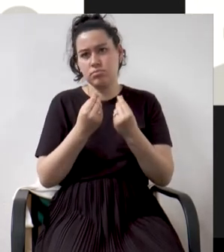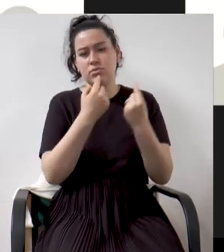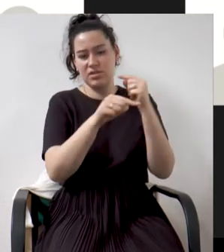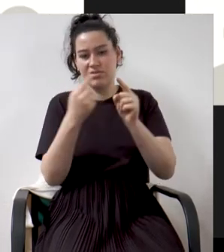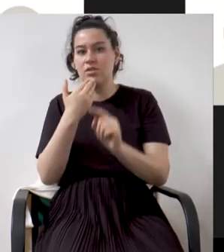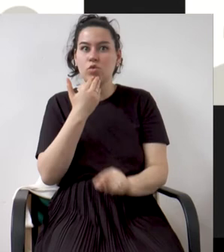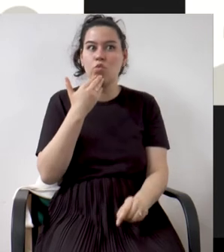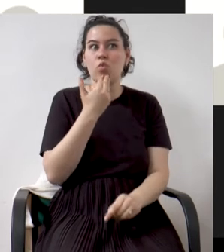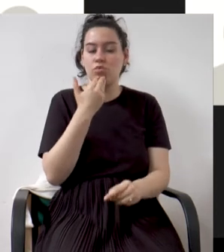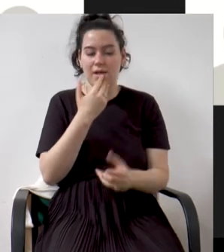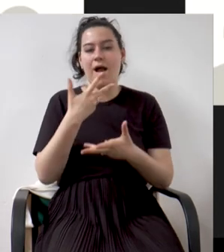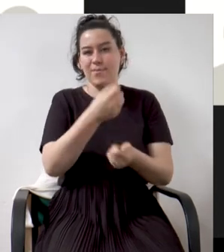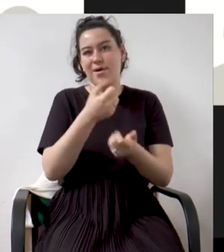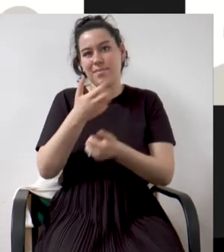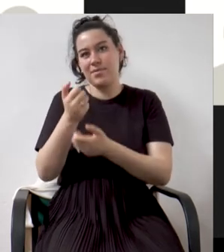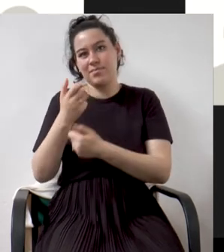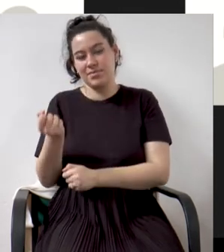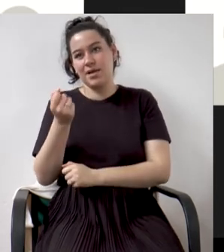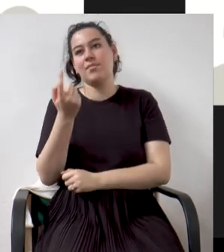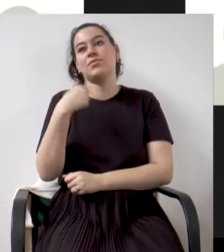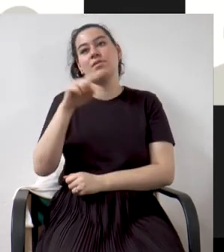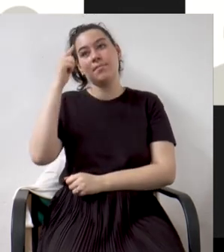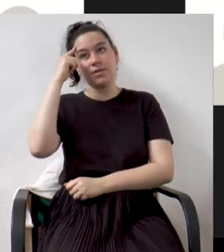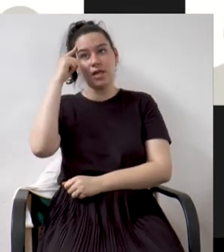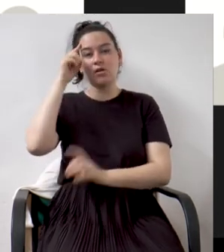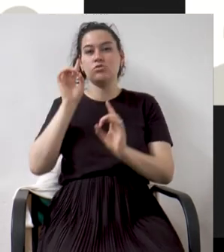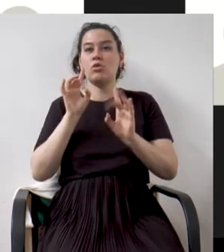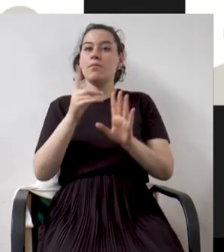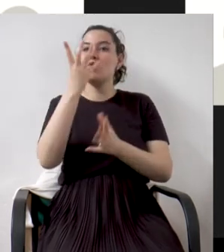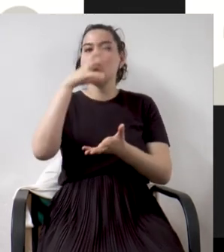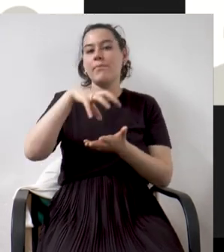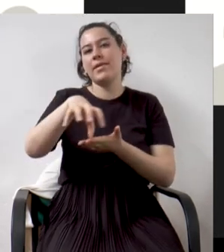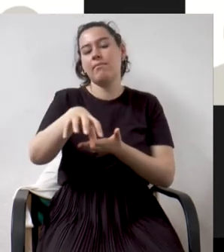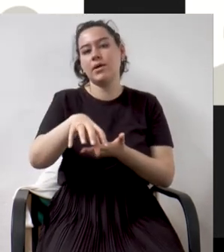de departamentos. No tiene por qué pensarse exclusivamente en un departamento